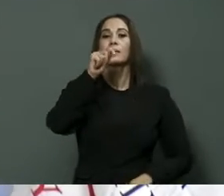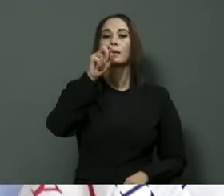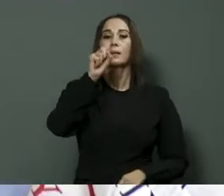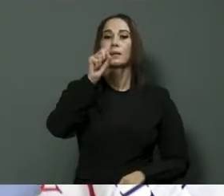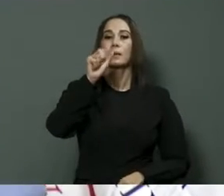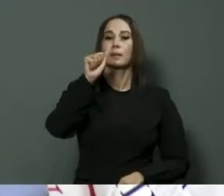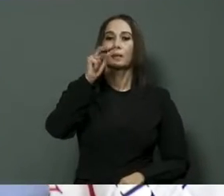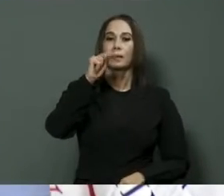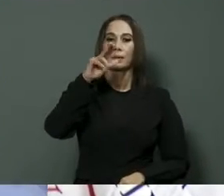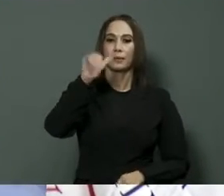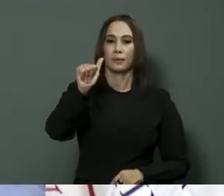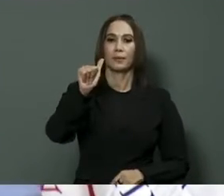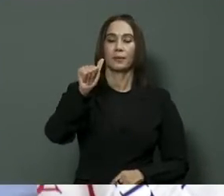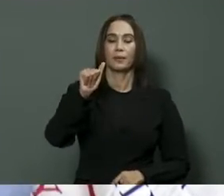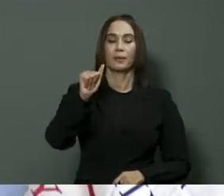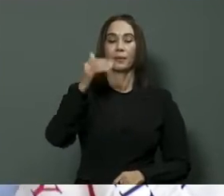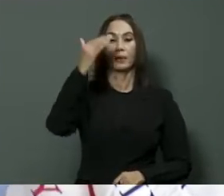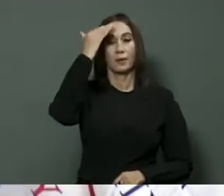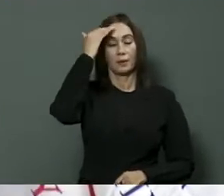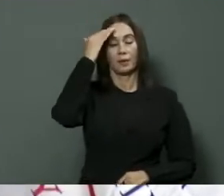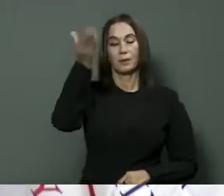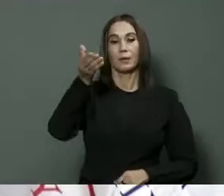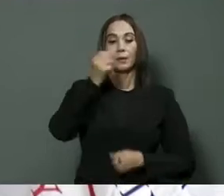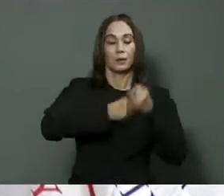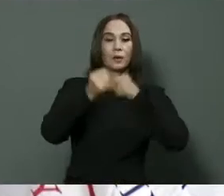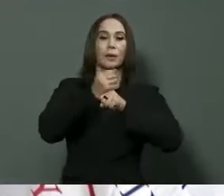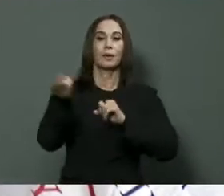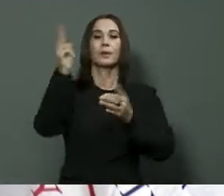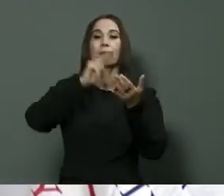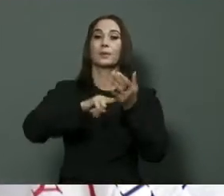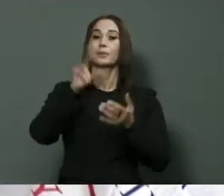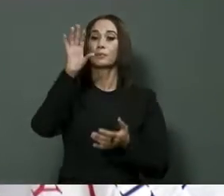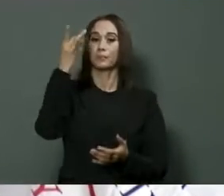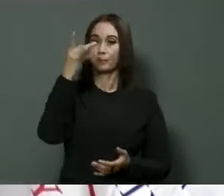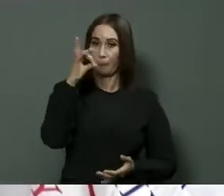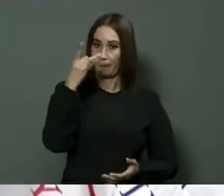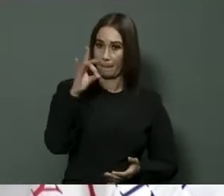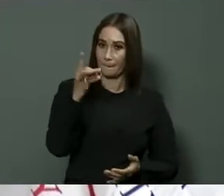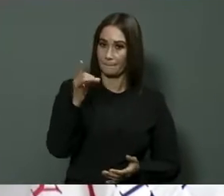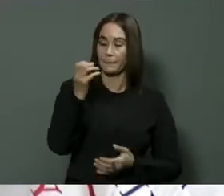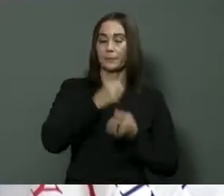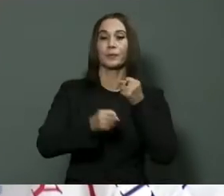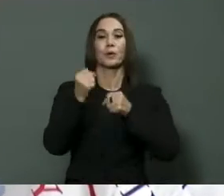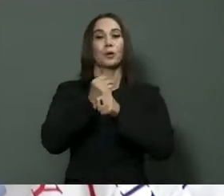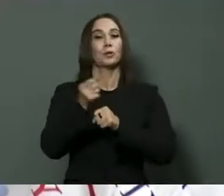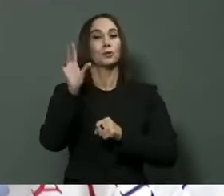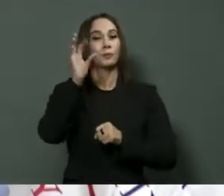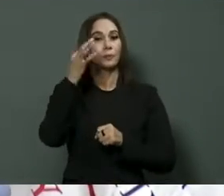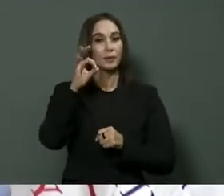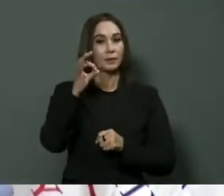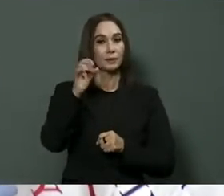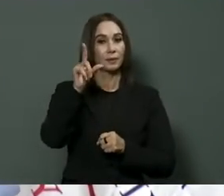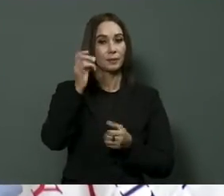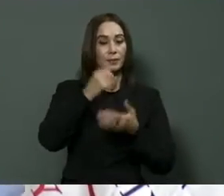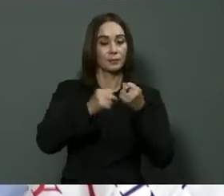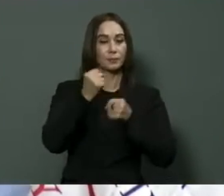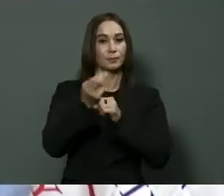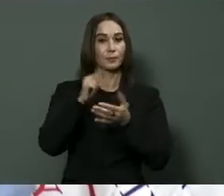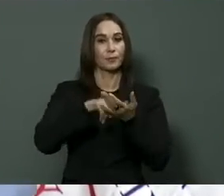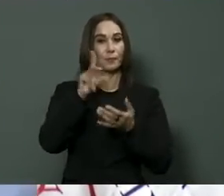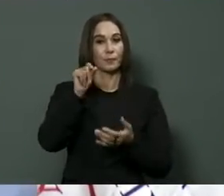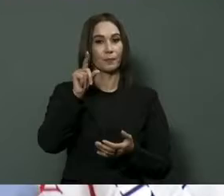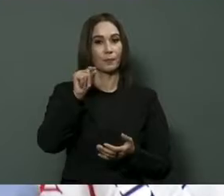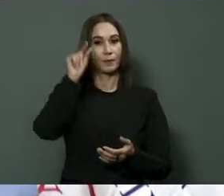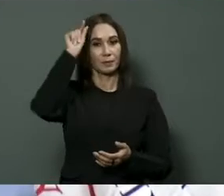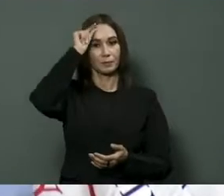preciso recalcar que durante los años 2018, 2019 y 2020,